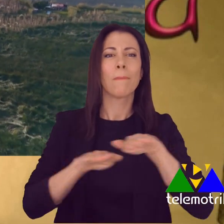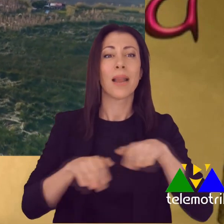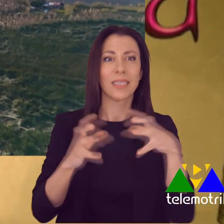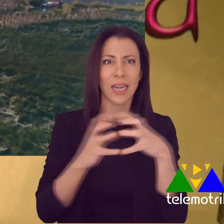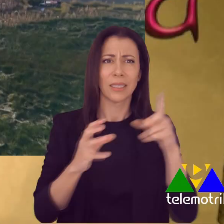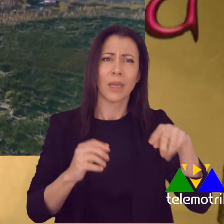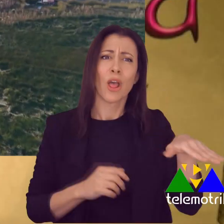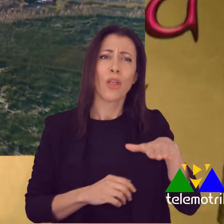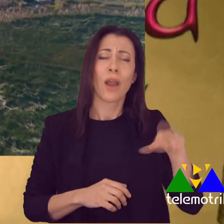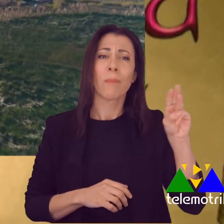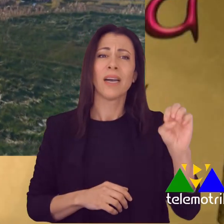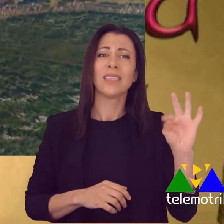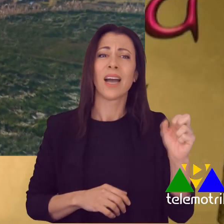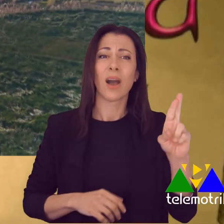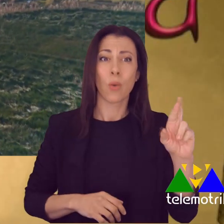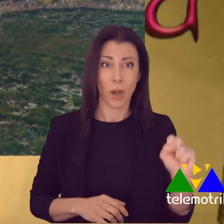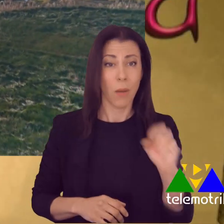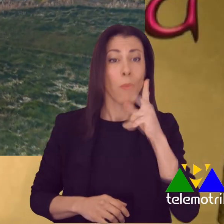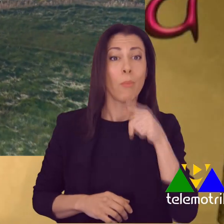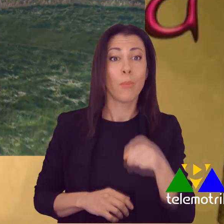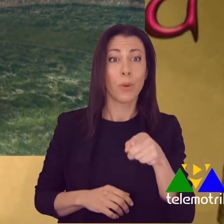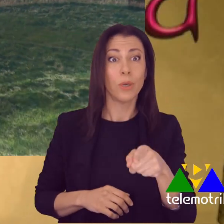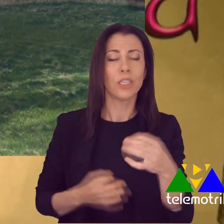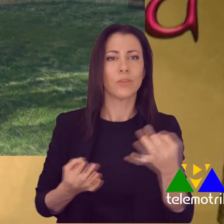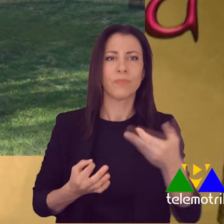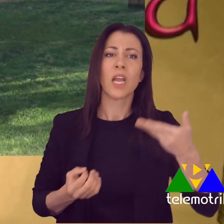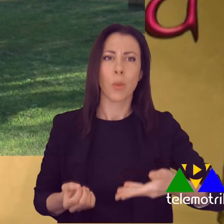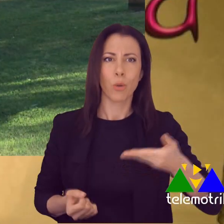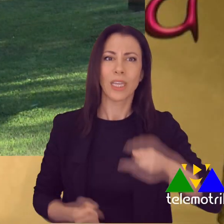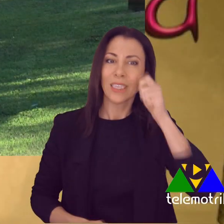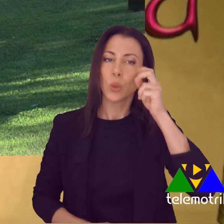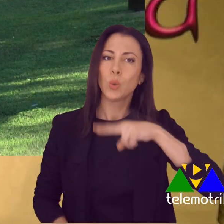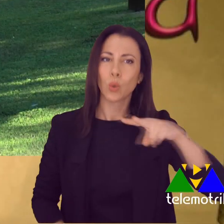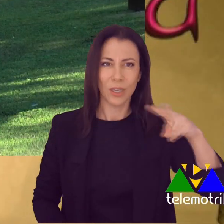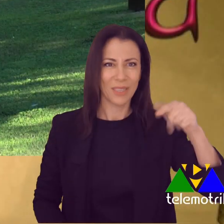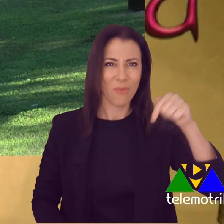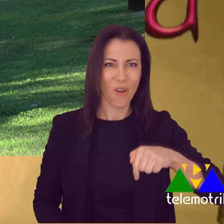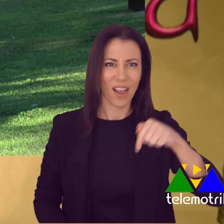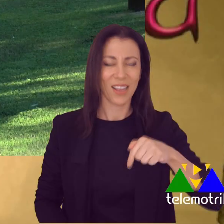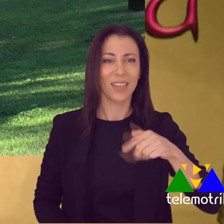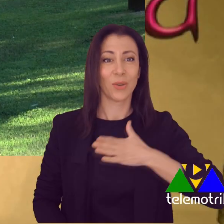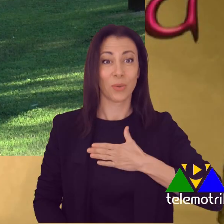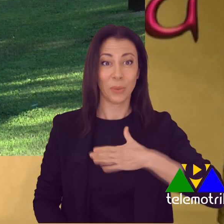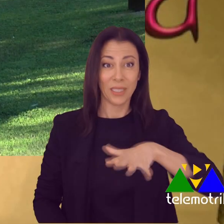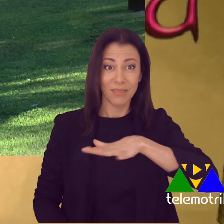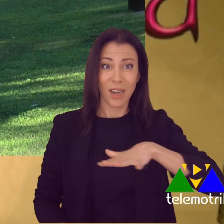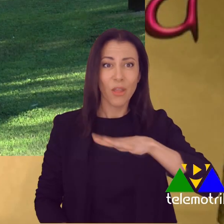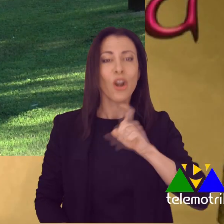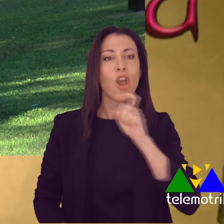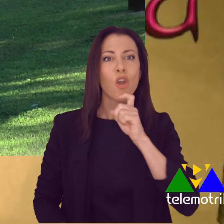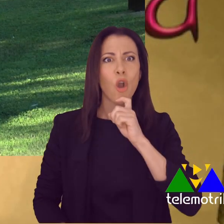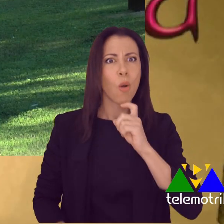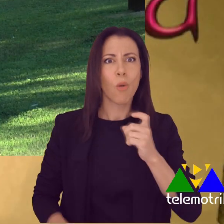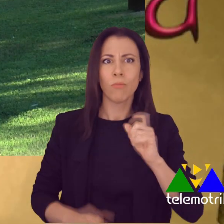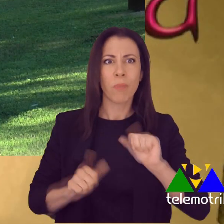Y hablábamos, como no, también en el último capítulo de la importancia del turismo, ¿no? Aquí en nuestra zona y cómo llega el boom